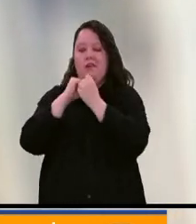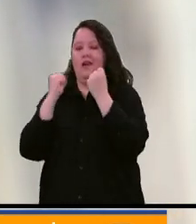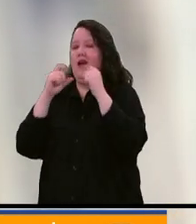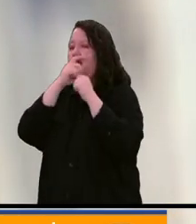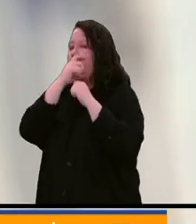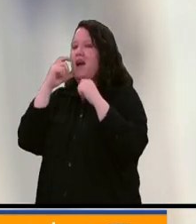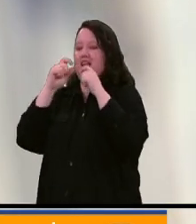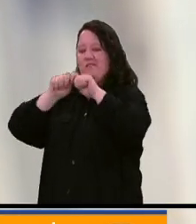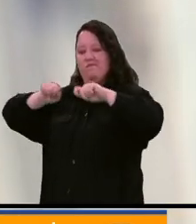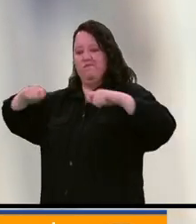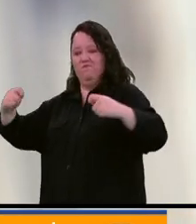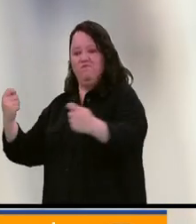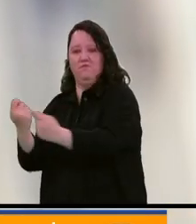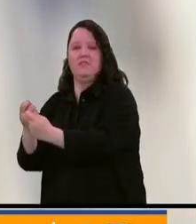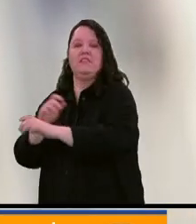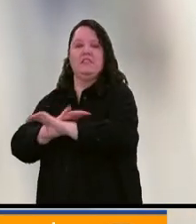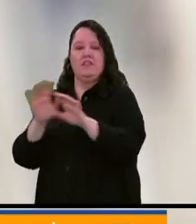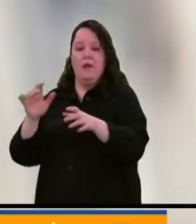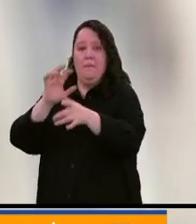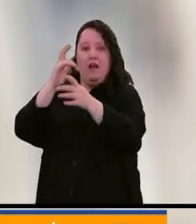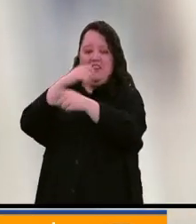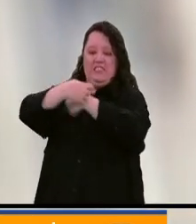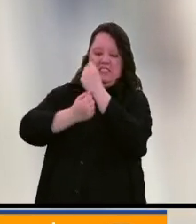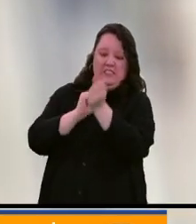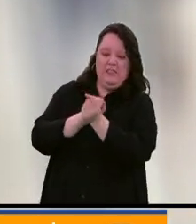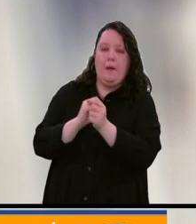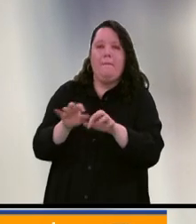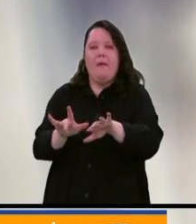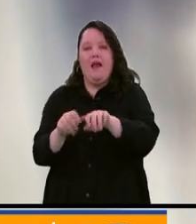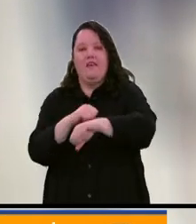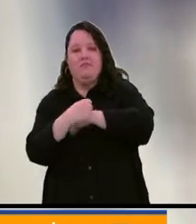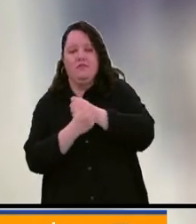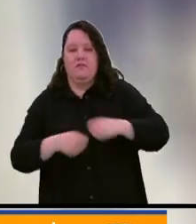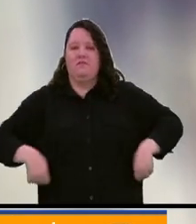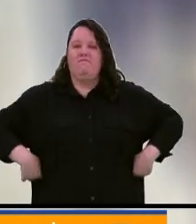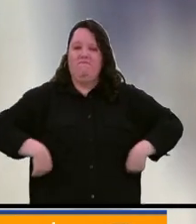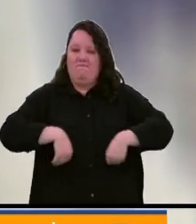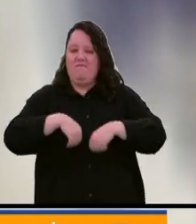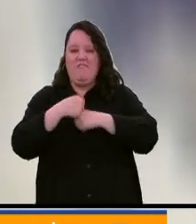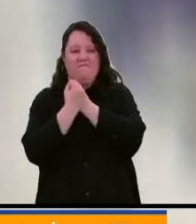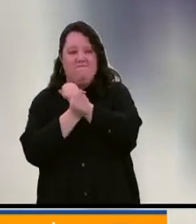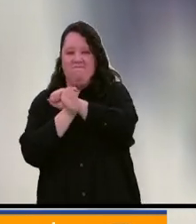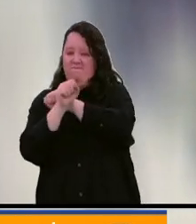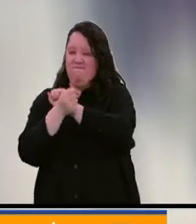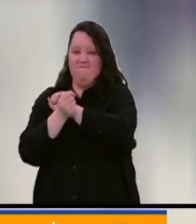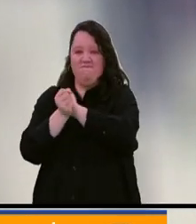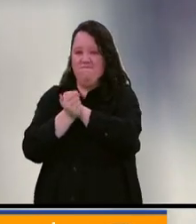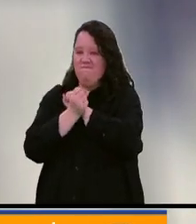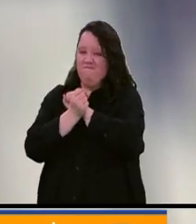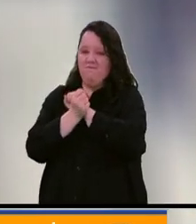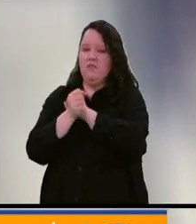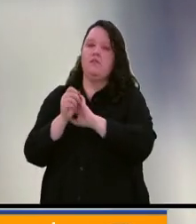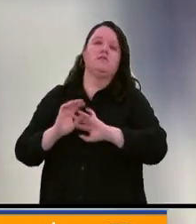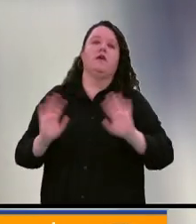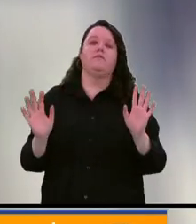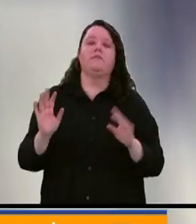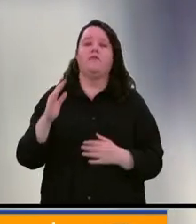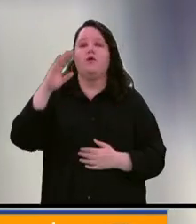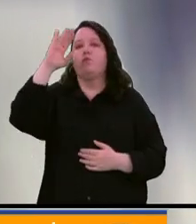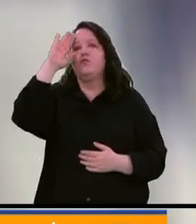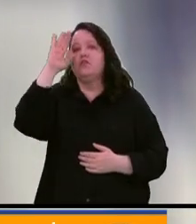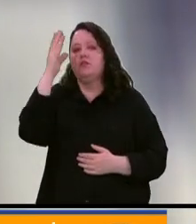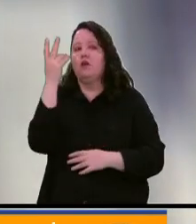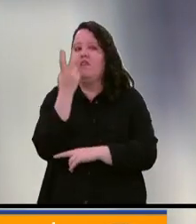la boca, le amarra las manos, las piernas, el torso. Sí. Sí. ¿Y la policía